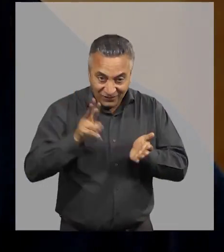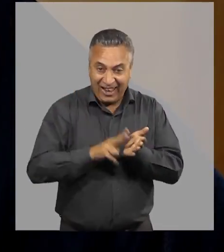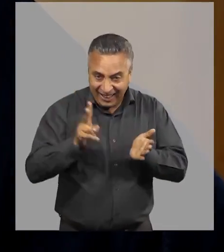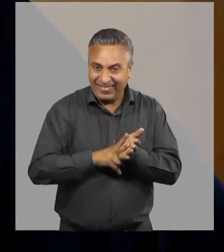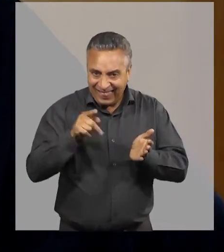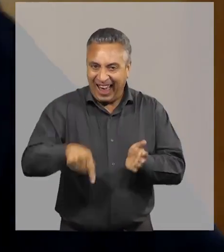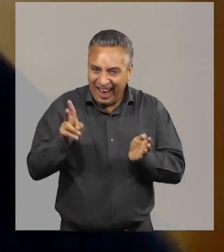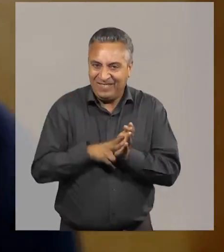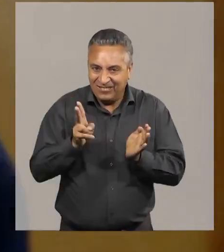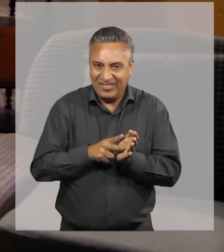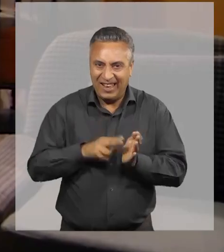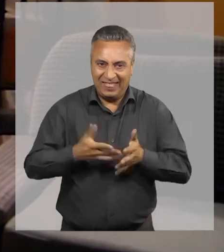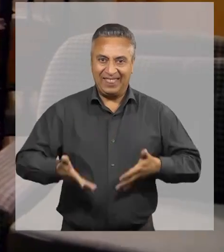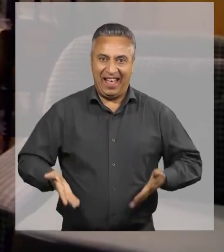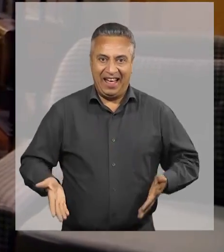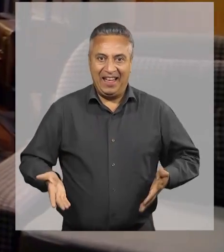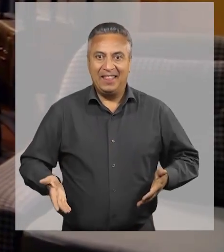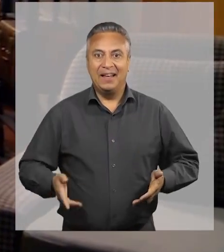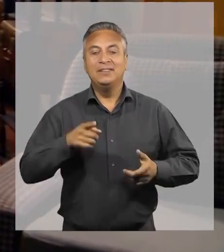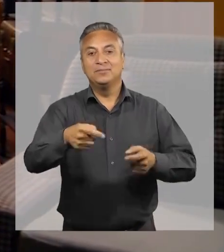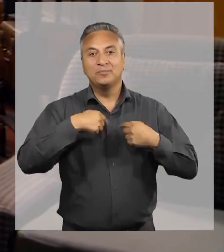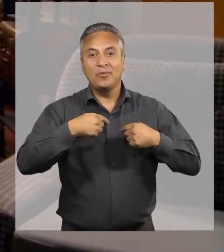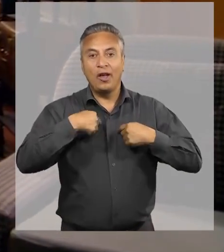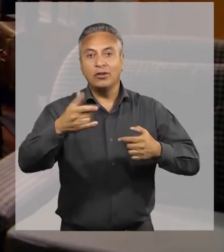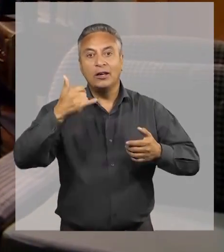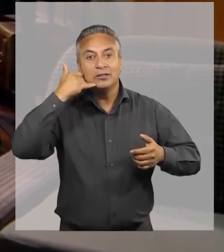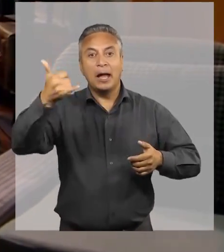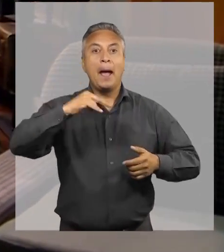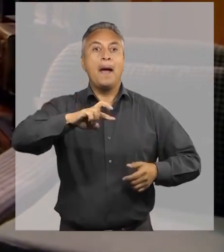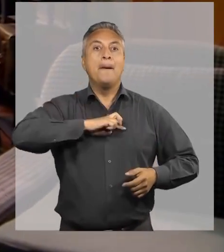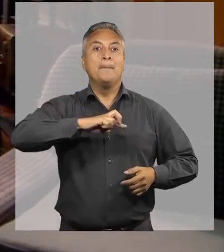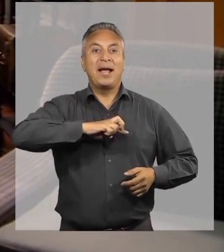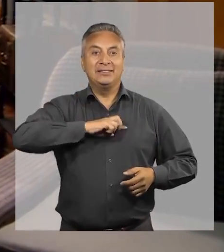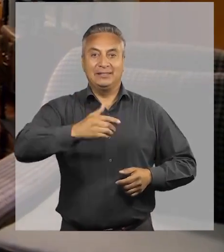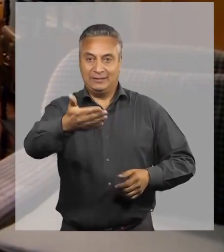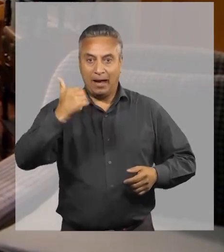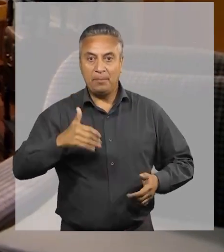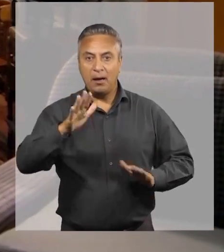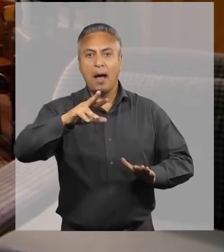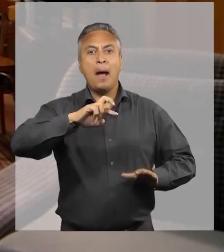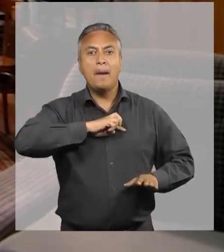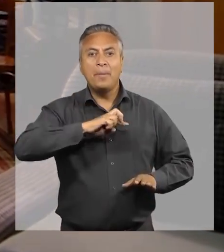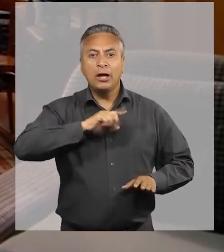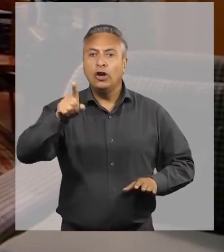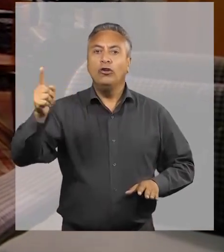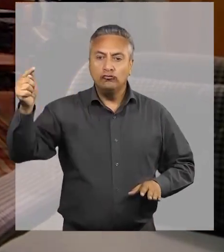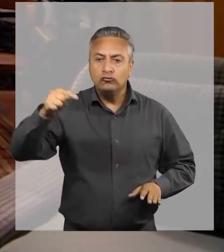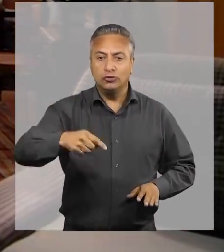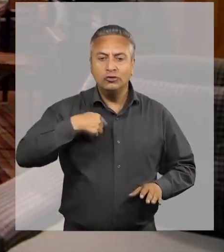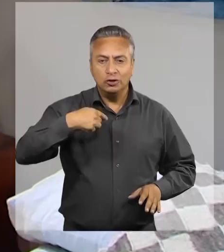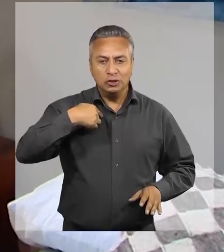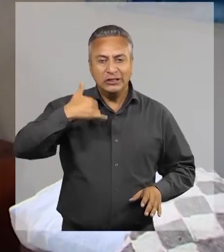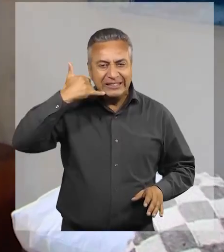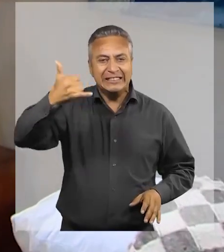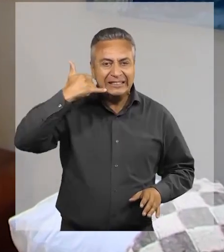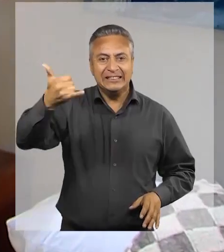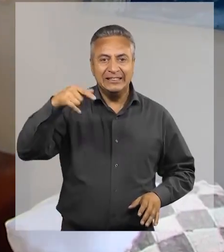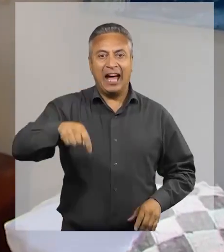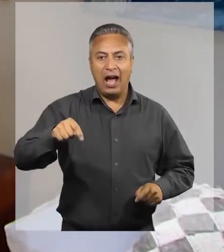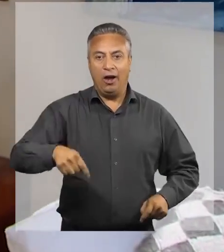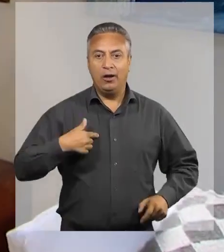es verdad. Es verdad. Ya, oye, voy a llamar a la Apache. Voy a llamar a la Apache. Pero si la Apache viene en camino... Lo